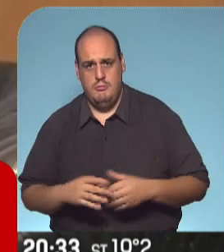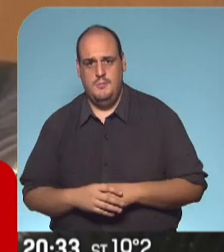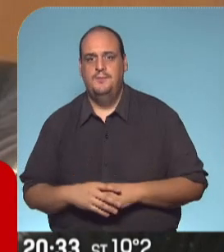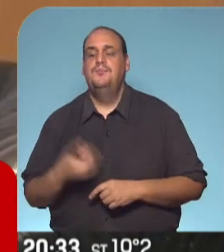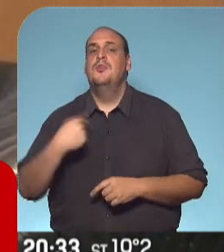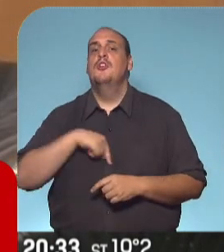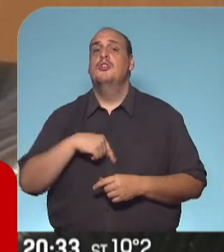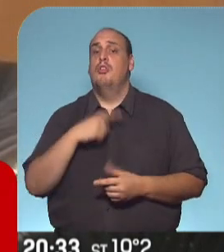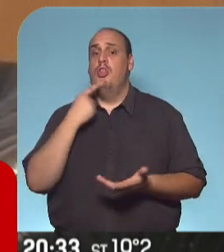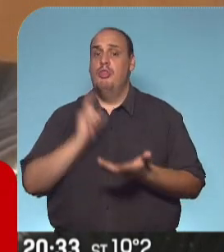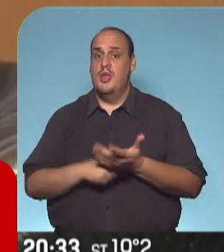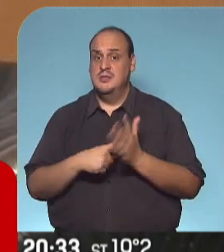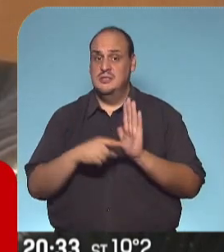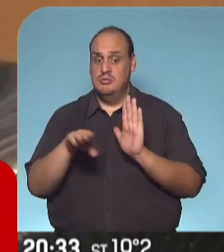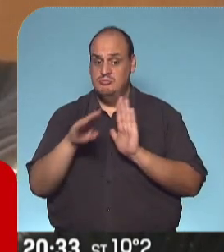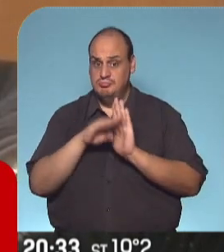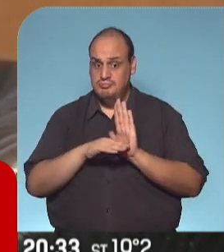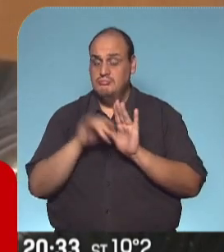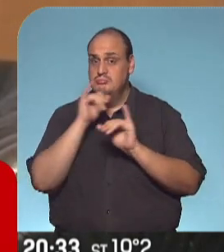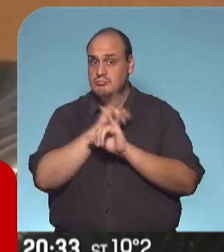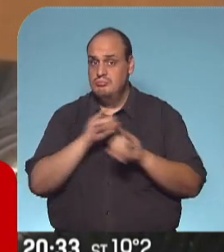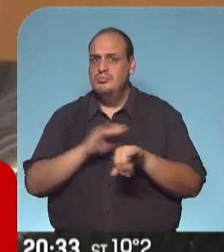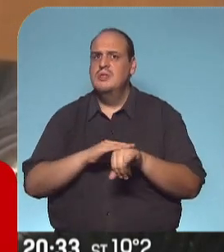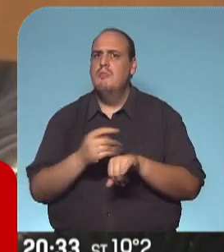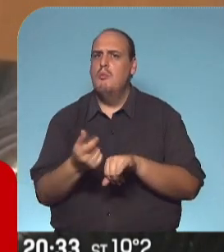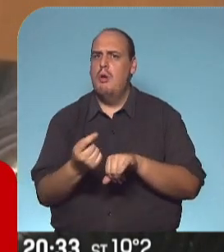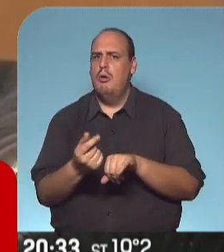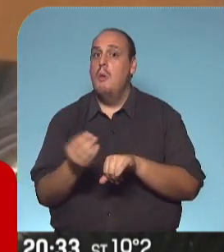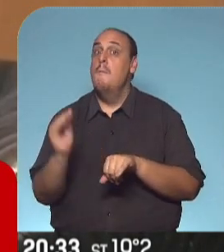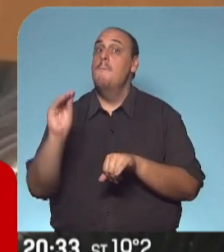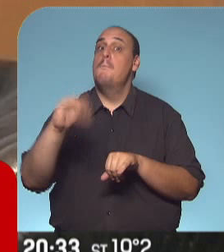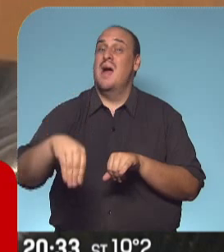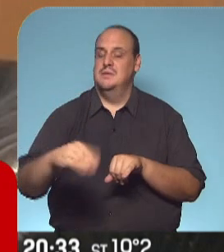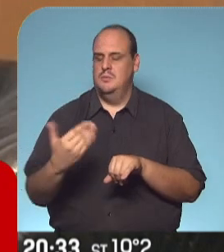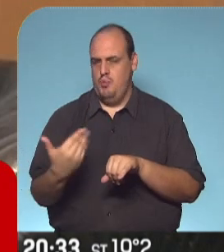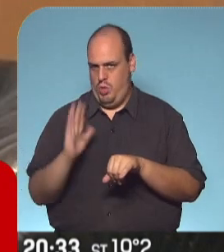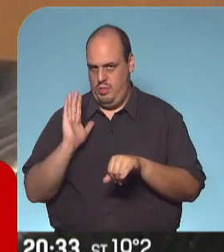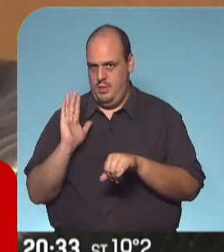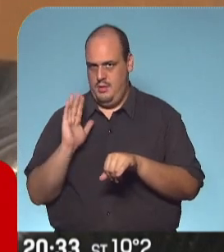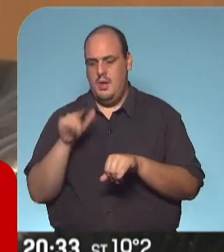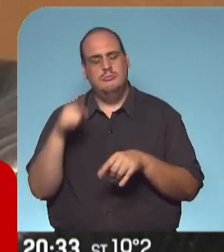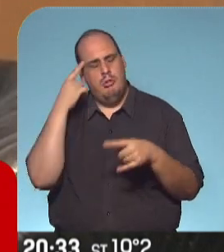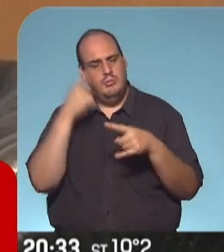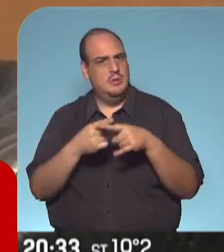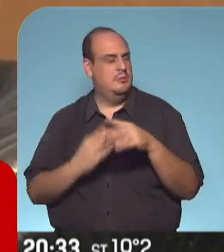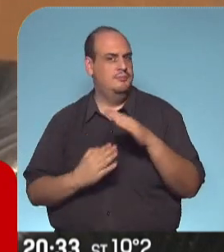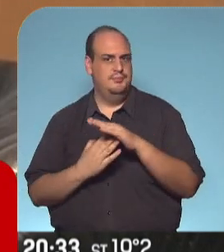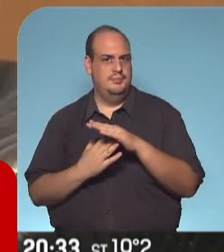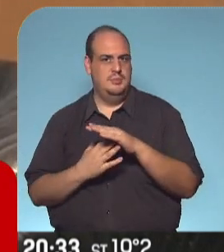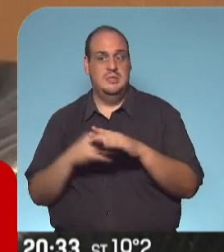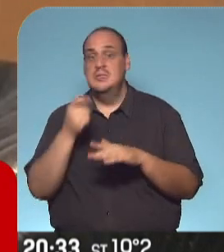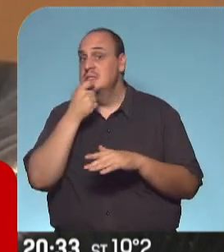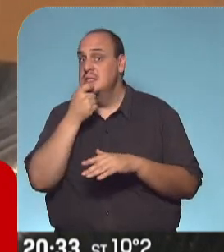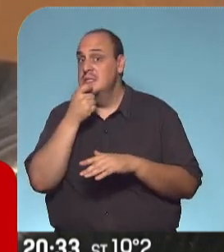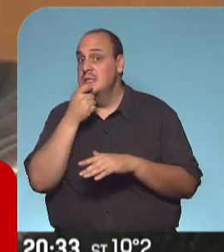anunciamos por periodos cortos, pero que después se pueden seguir extendiendo. Y esa es la premisa general. En la medida que sea